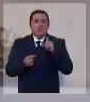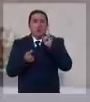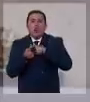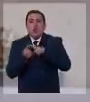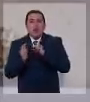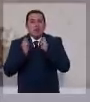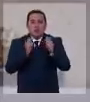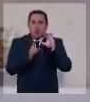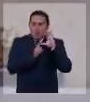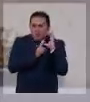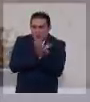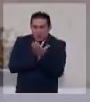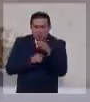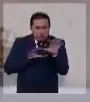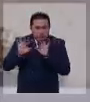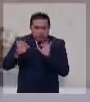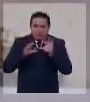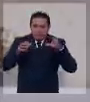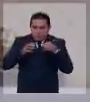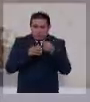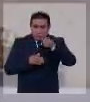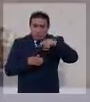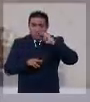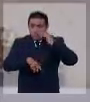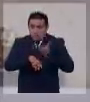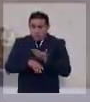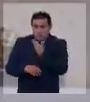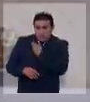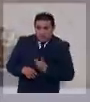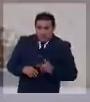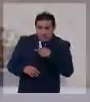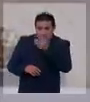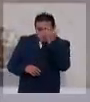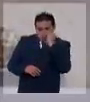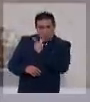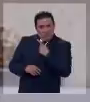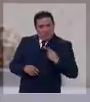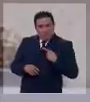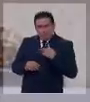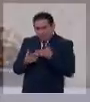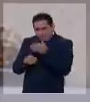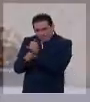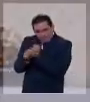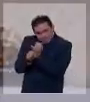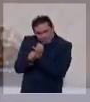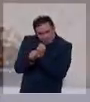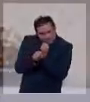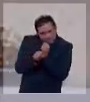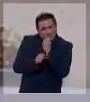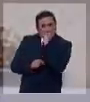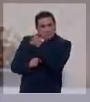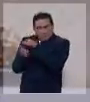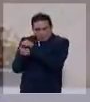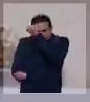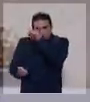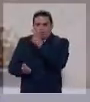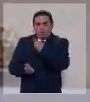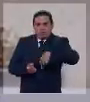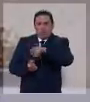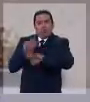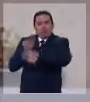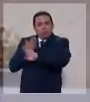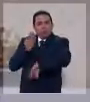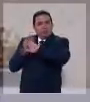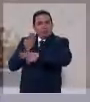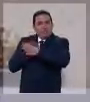presidente de la República. Por decir esto me atacan, pero quiero decirles que no les tengo miedo. Combatir la corrupción desde el más